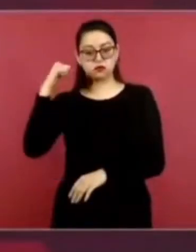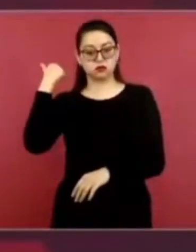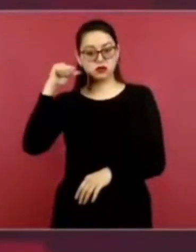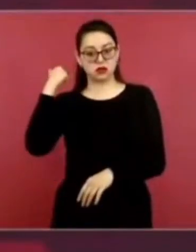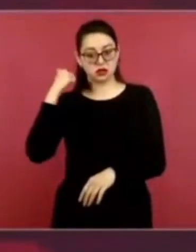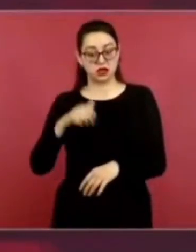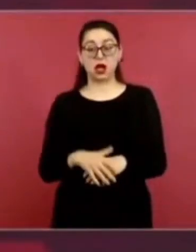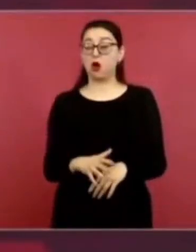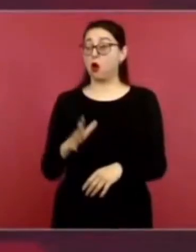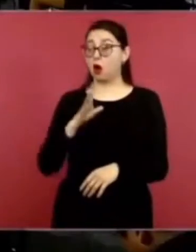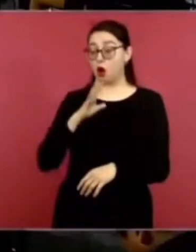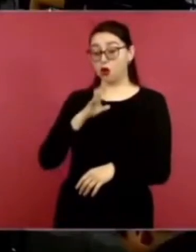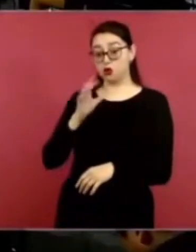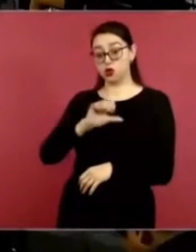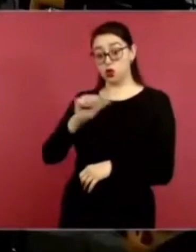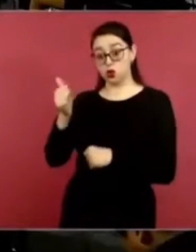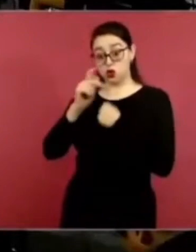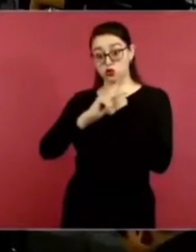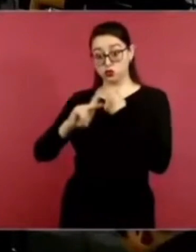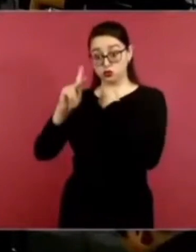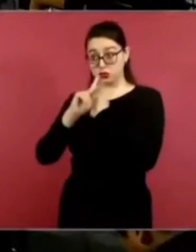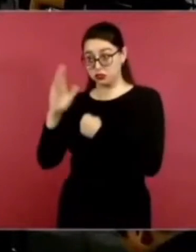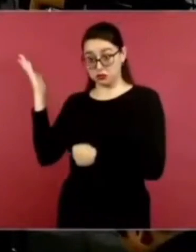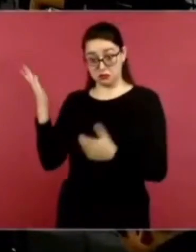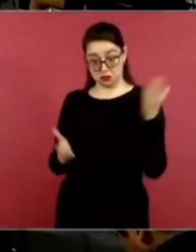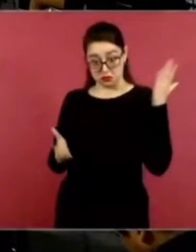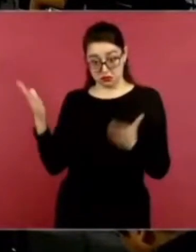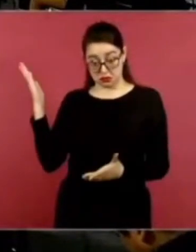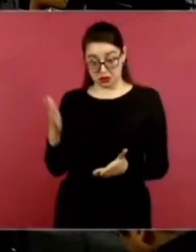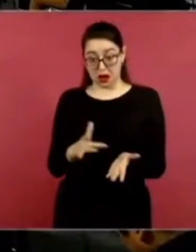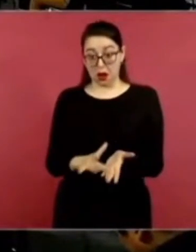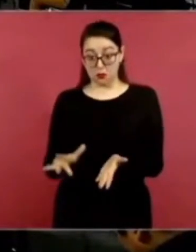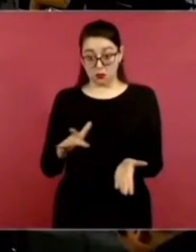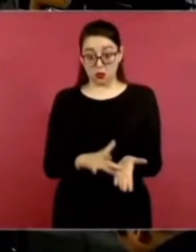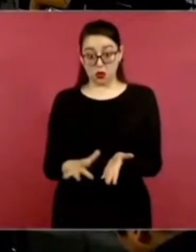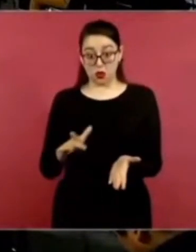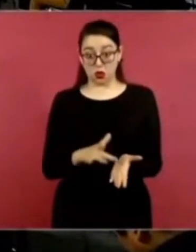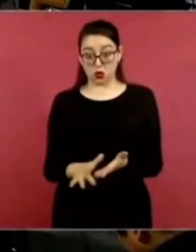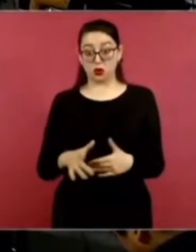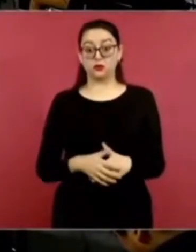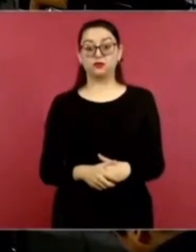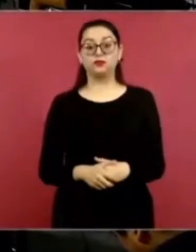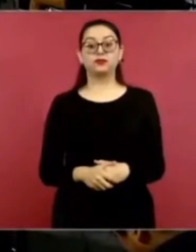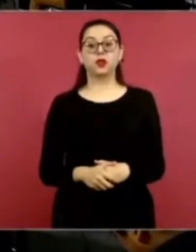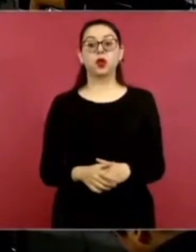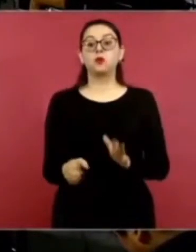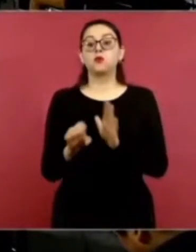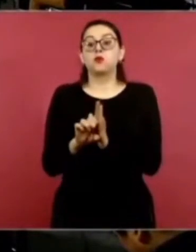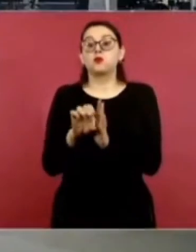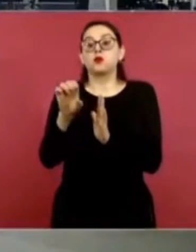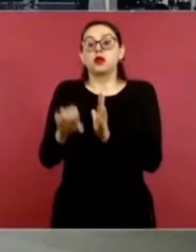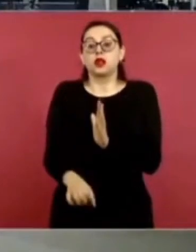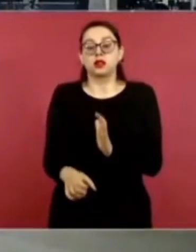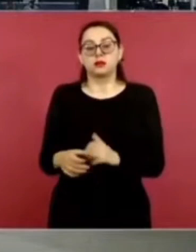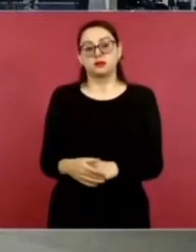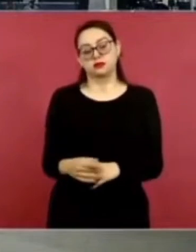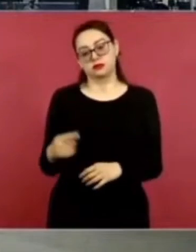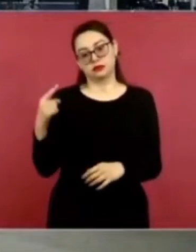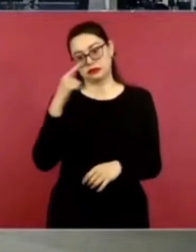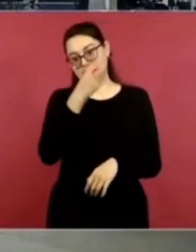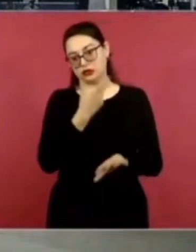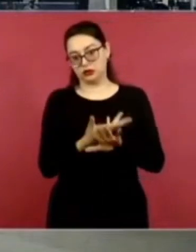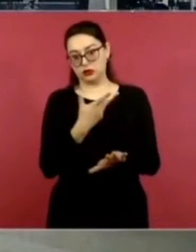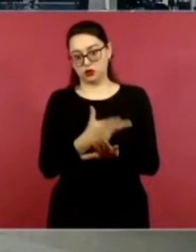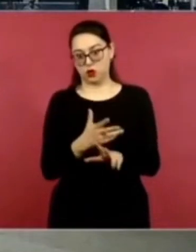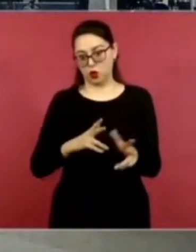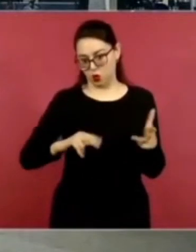países, señor presidente? ¿Se han externado otros países el apoyo? Por ejemplo, cuando el huracán Katrina pues se desbordó, ¿no?, en Estados